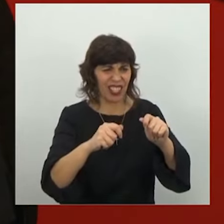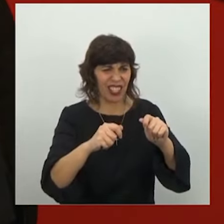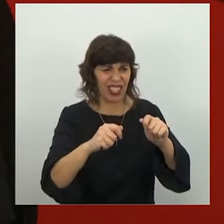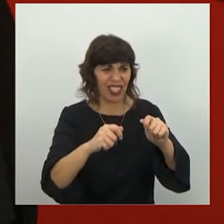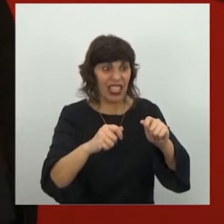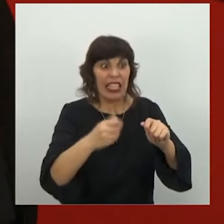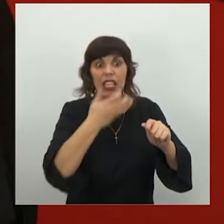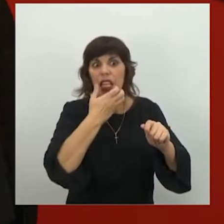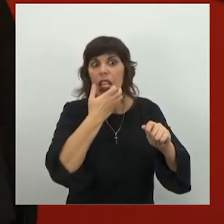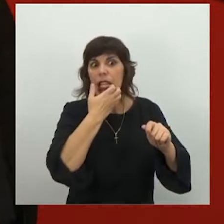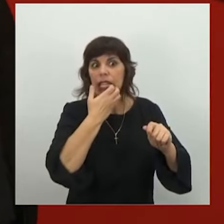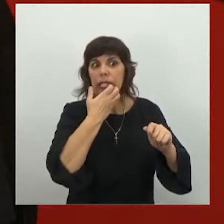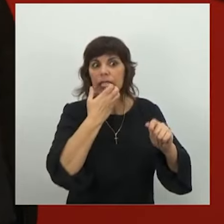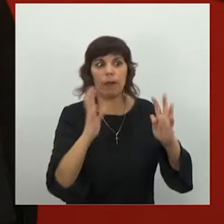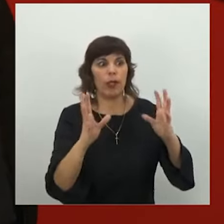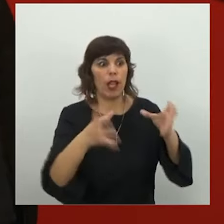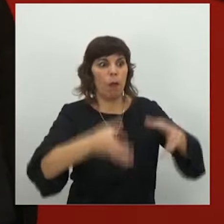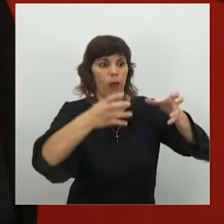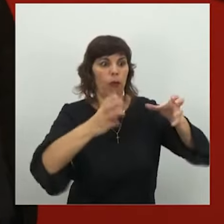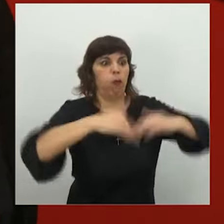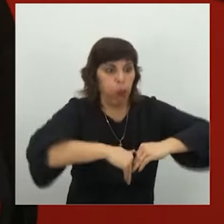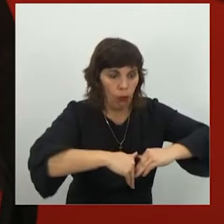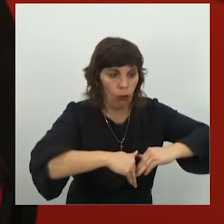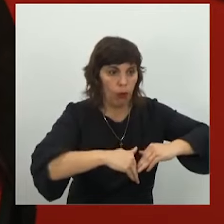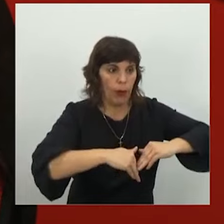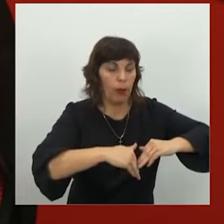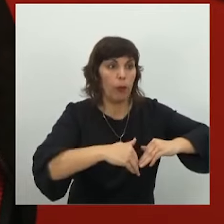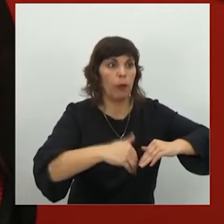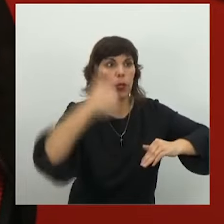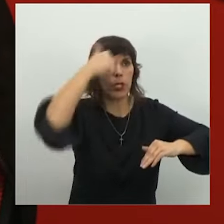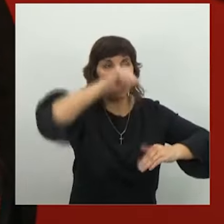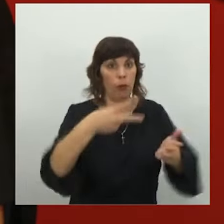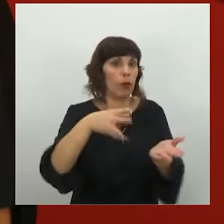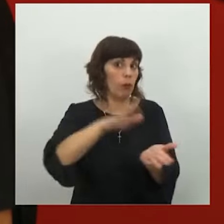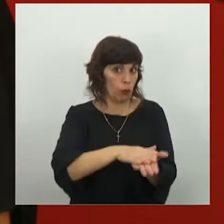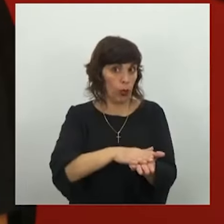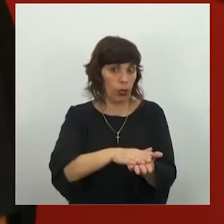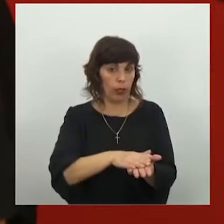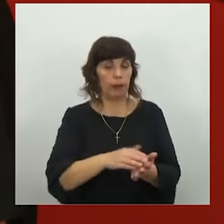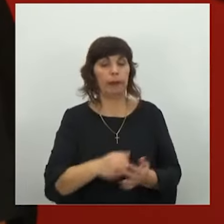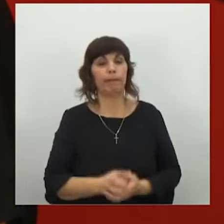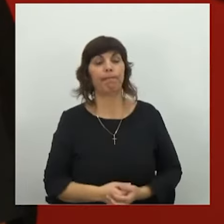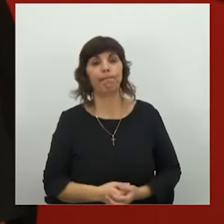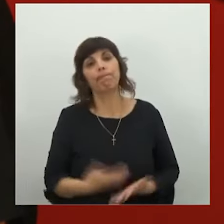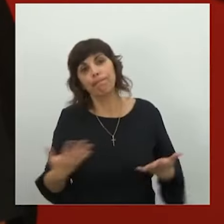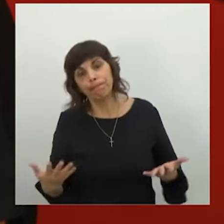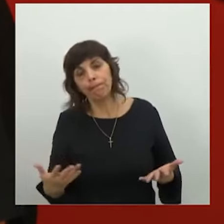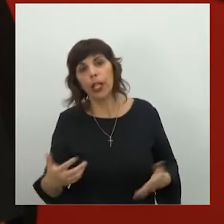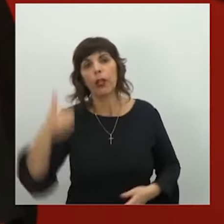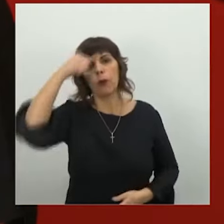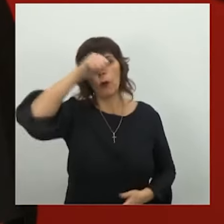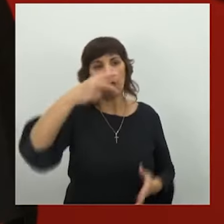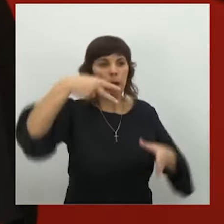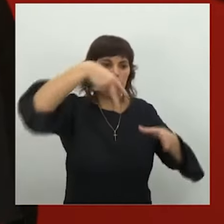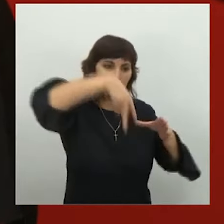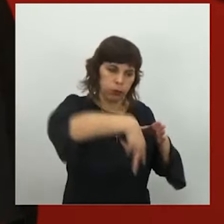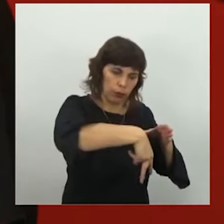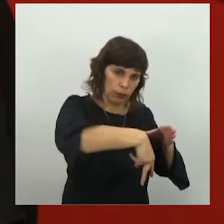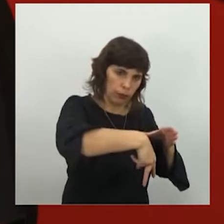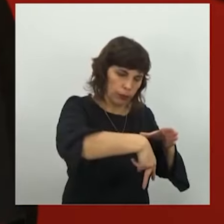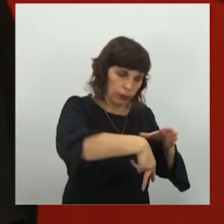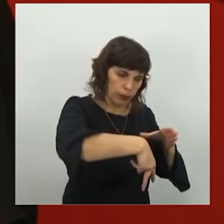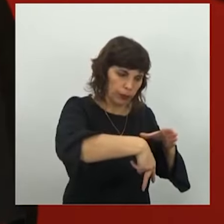abajo enterrado. Por eso baja una persona para abajo y poco a